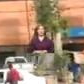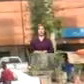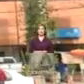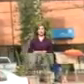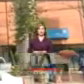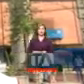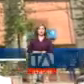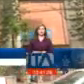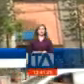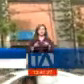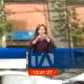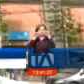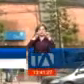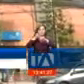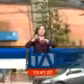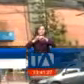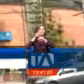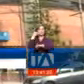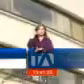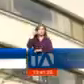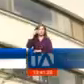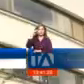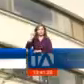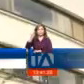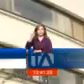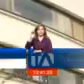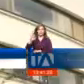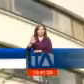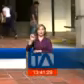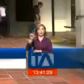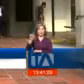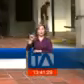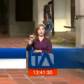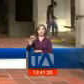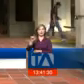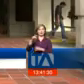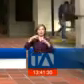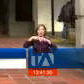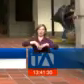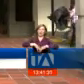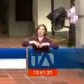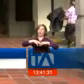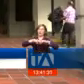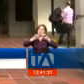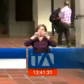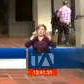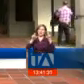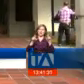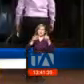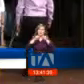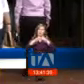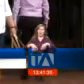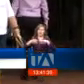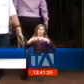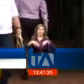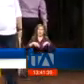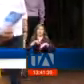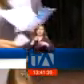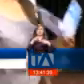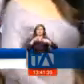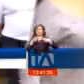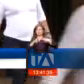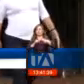Evitar que la Corporación Nacional de Telecomunicaciones, CNT, quede obsoleta y se convierta en una empresa que genere pérdidas son dos